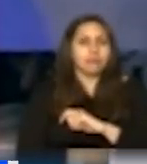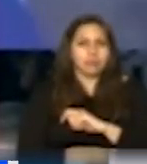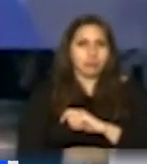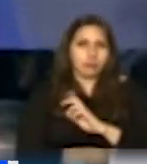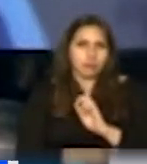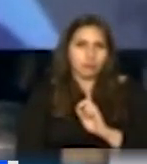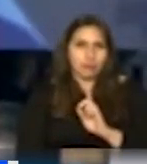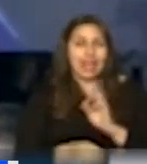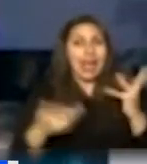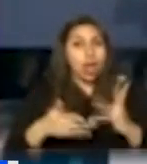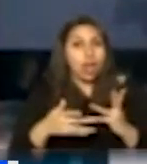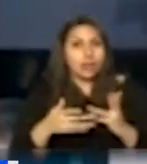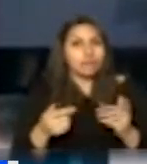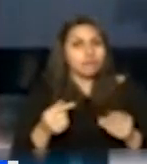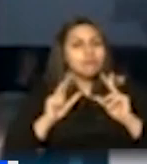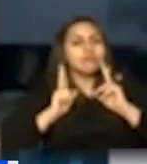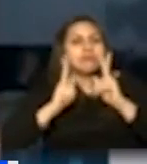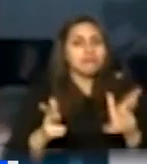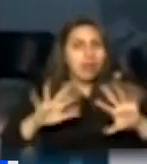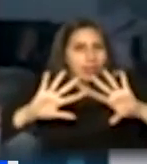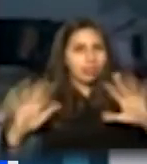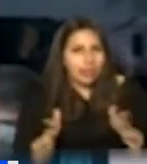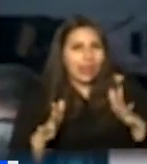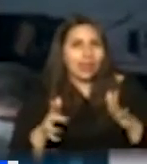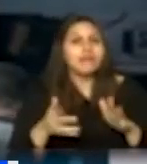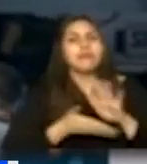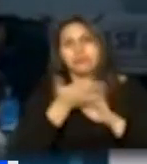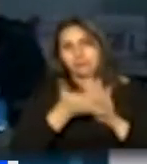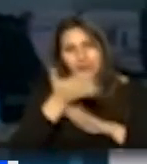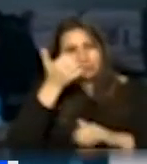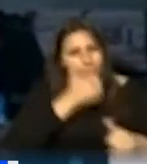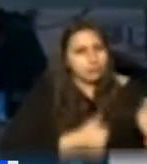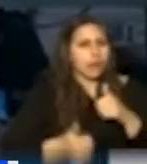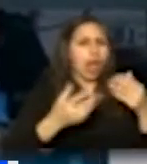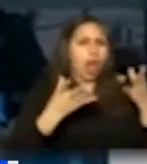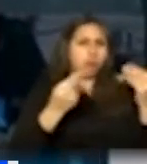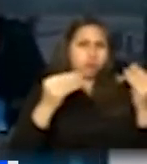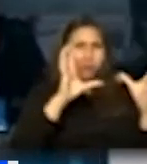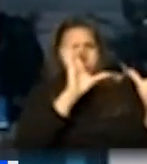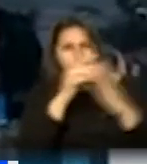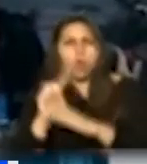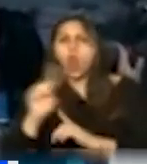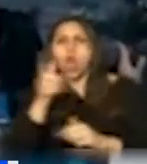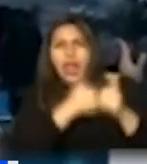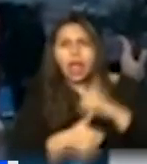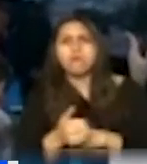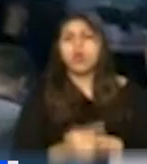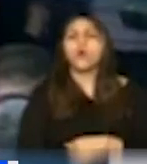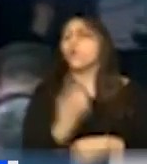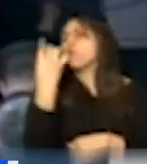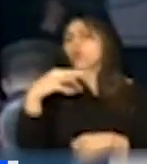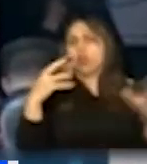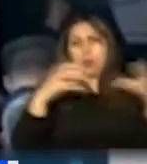Y el mensaje de hoy es de una alternancia plural, no es de una alternancia de un partido